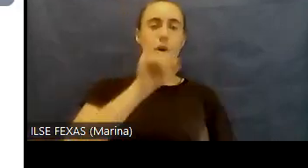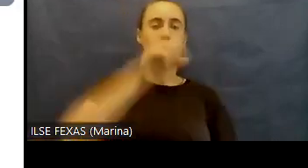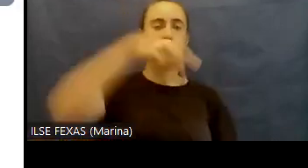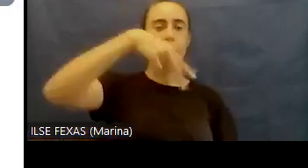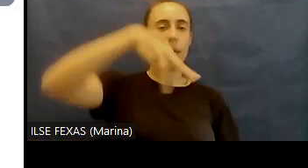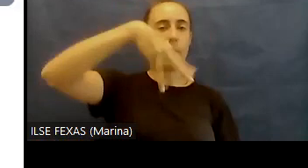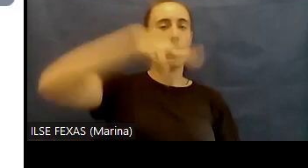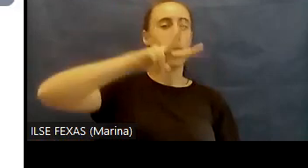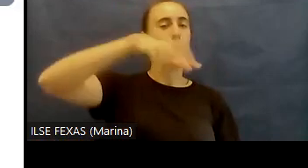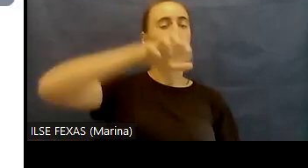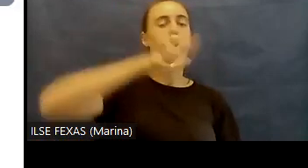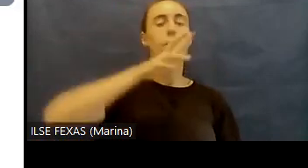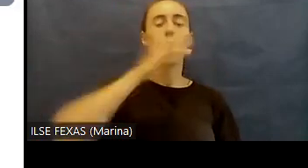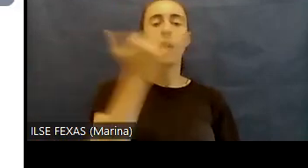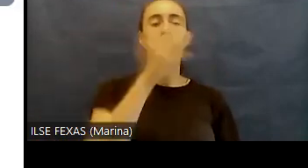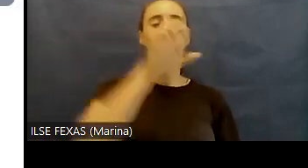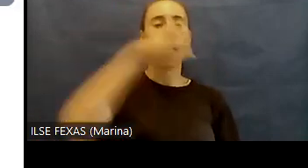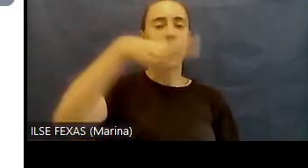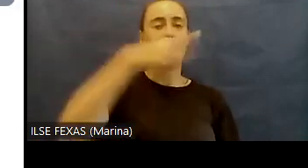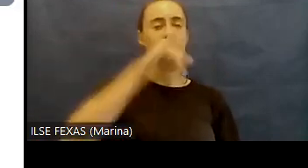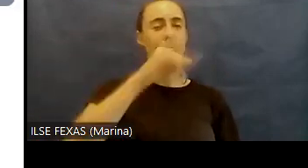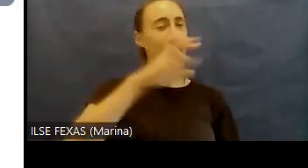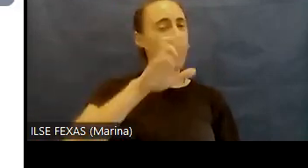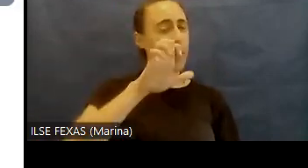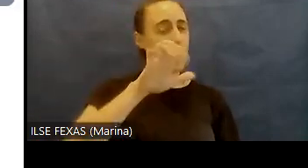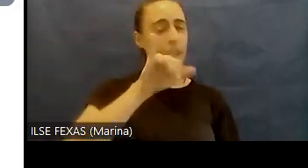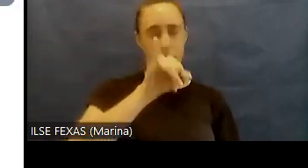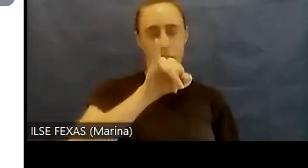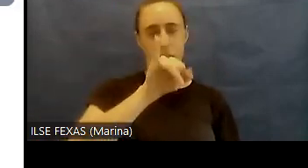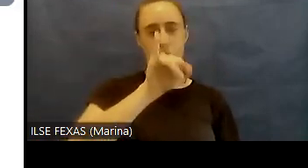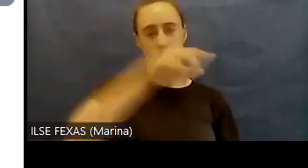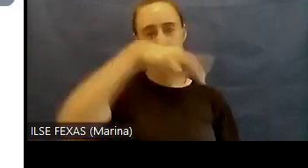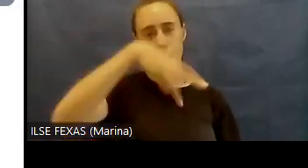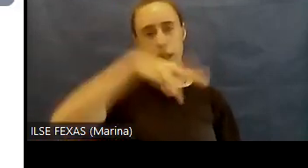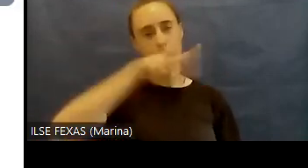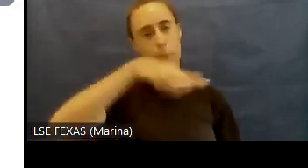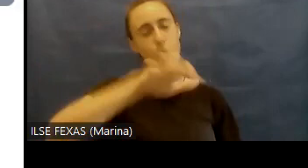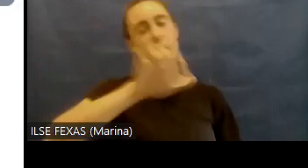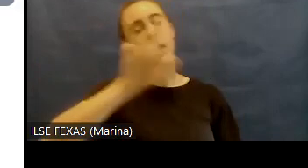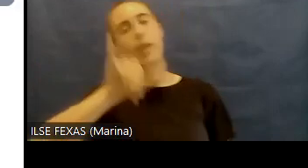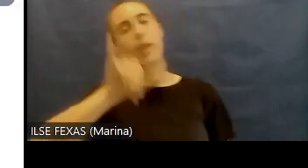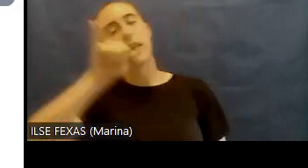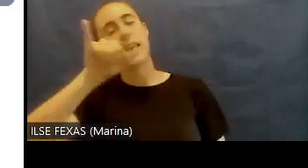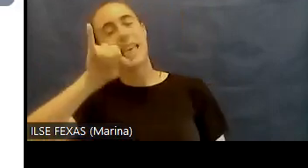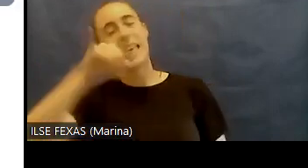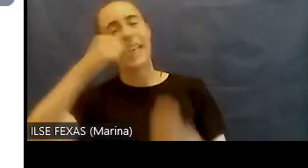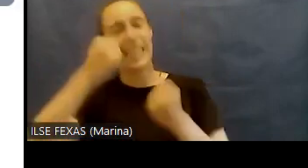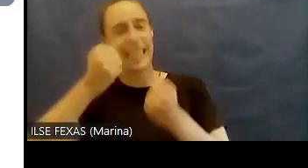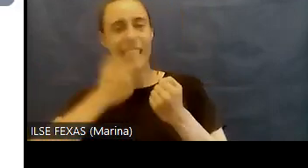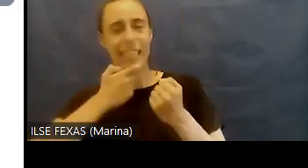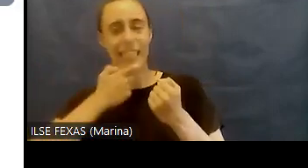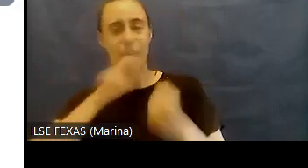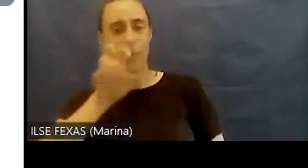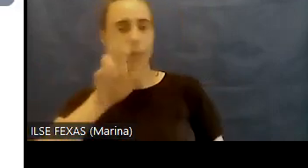jengibre. Entre los dos, el Immune Plus, bueno, y el Intensivera también, por lo que hemos comentado, porque son